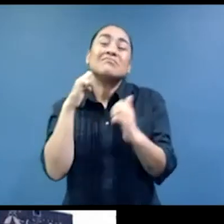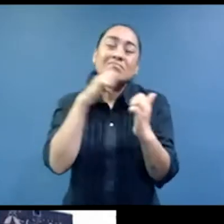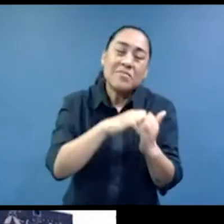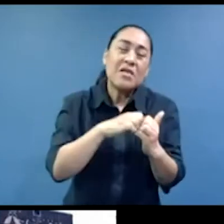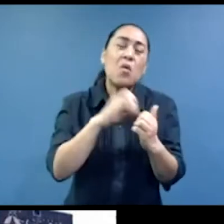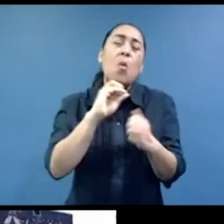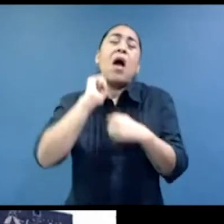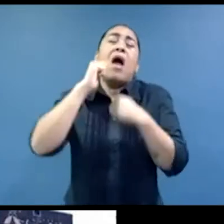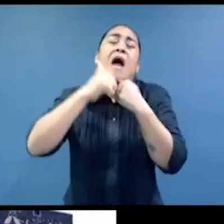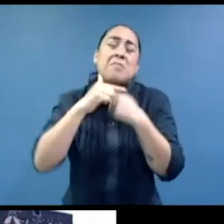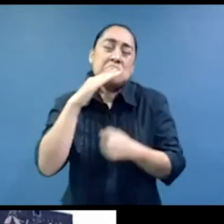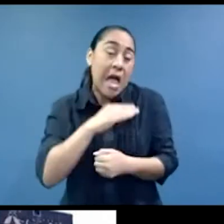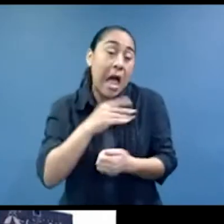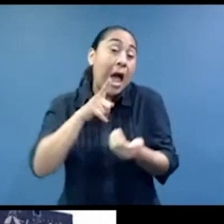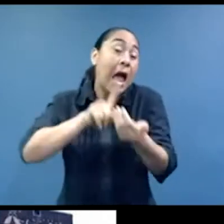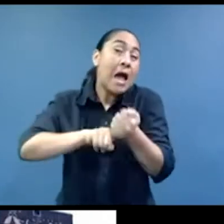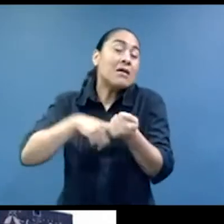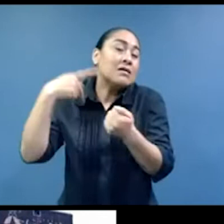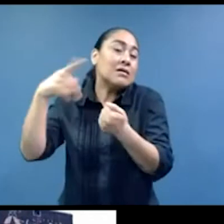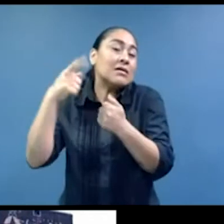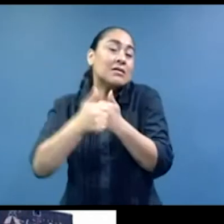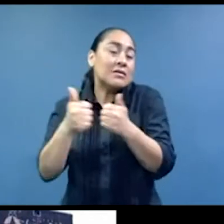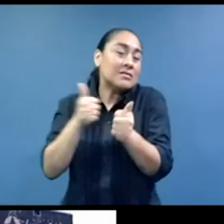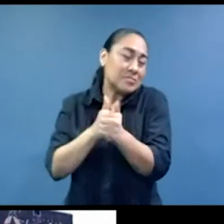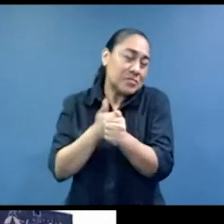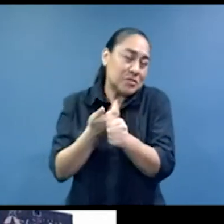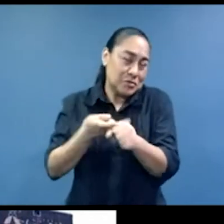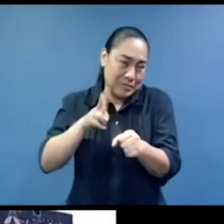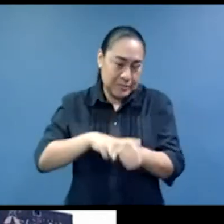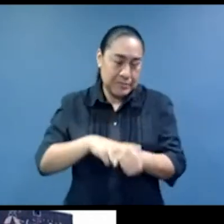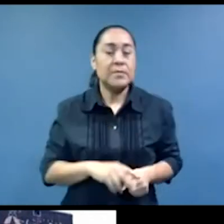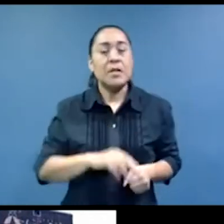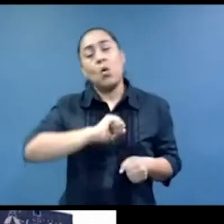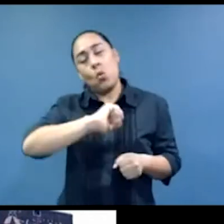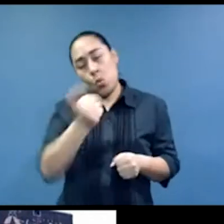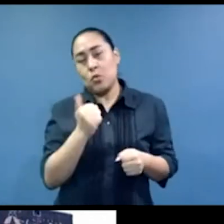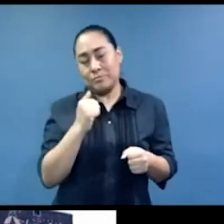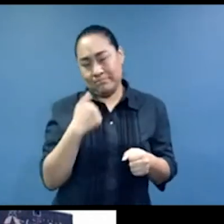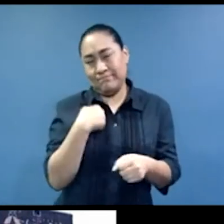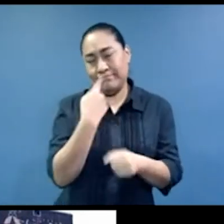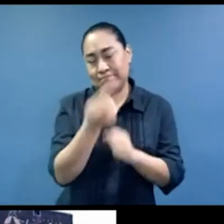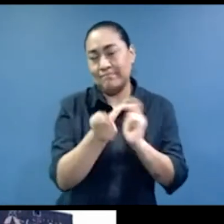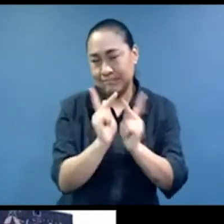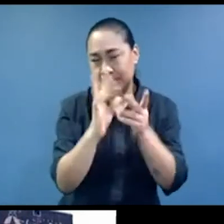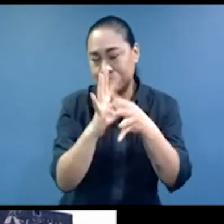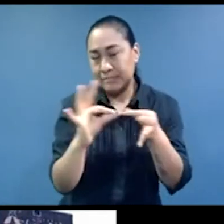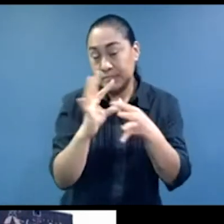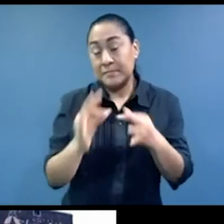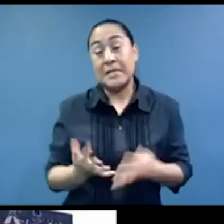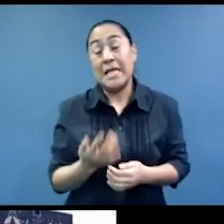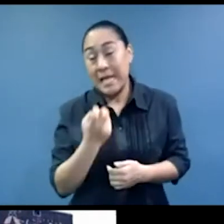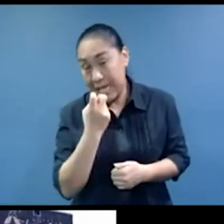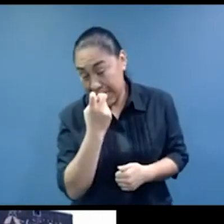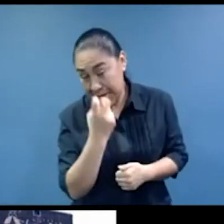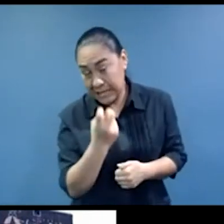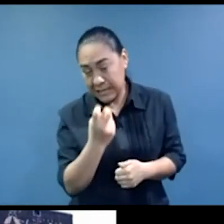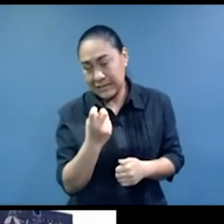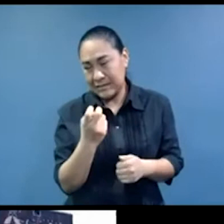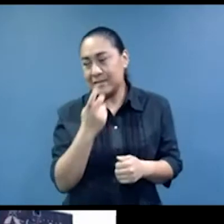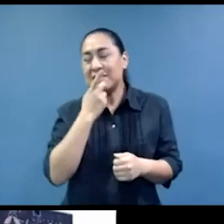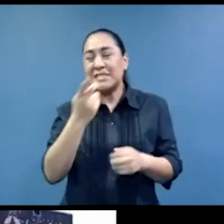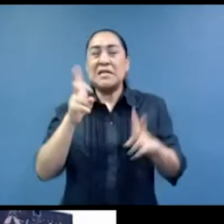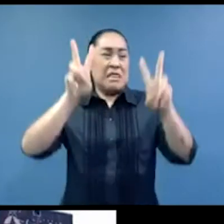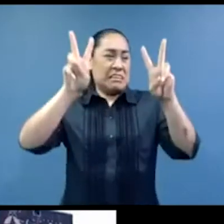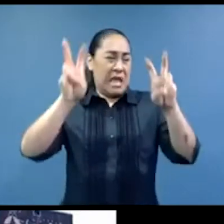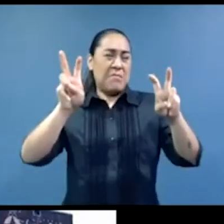pasando atrás de ello. Y la otra cosa que yo quería decir es que justamente por el tema de la